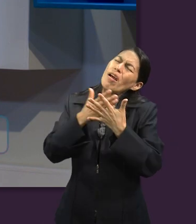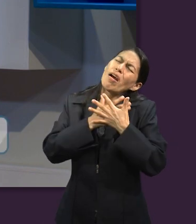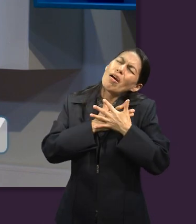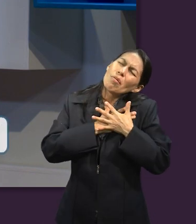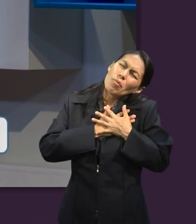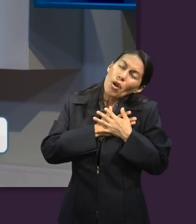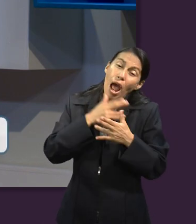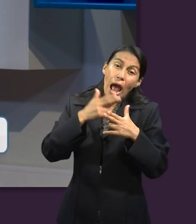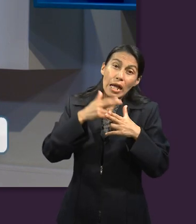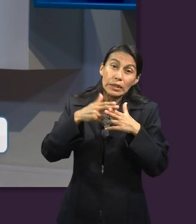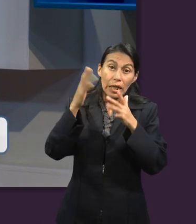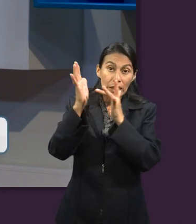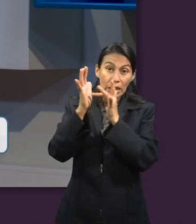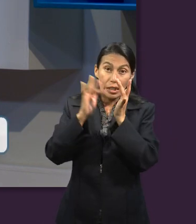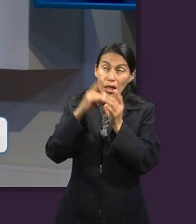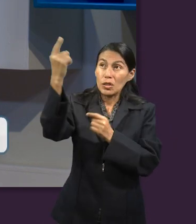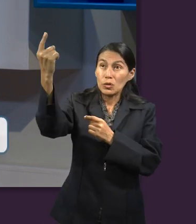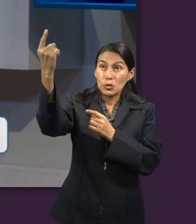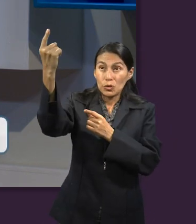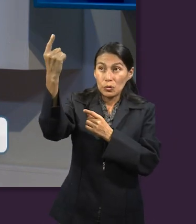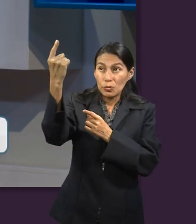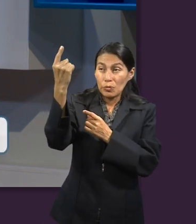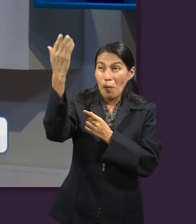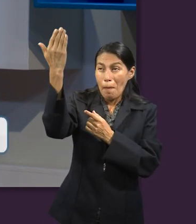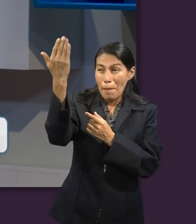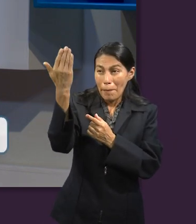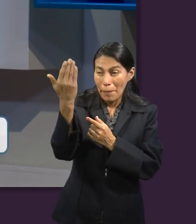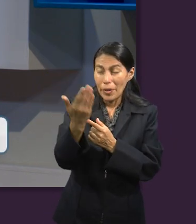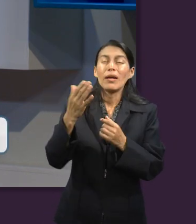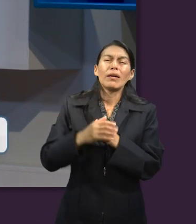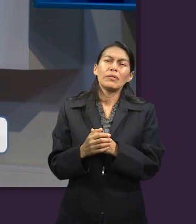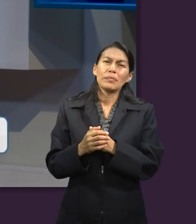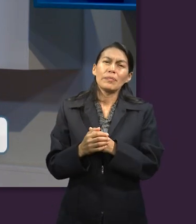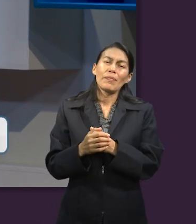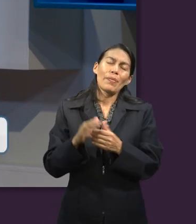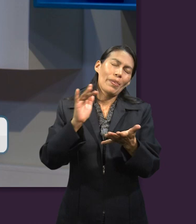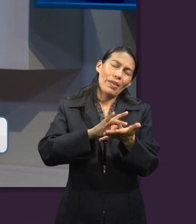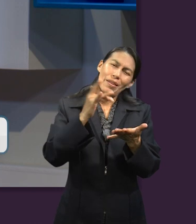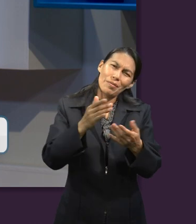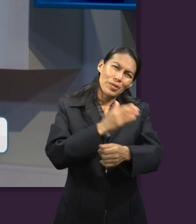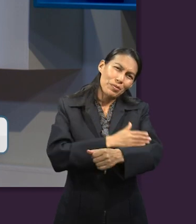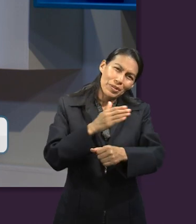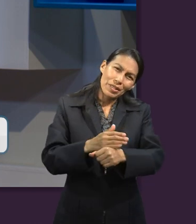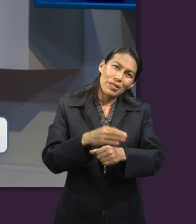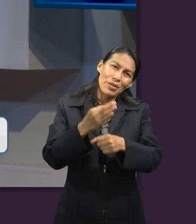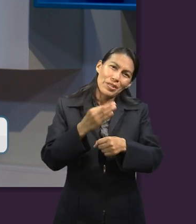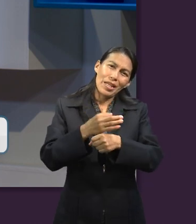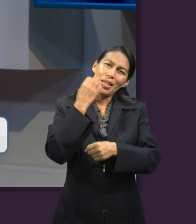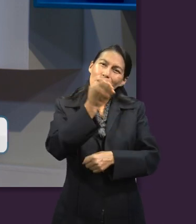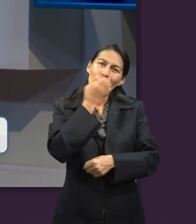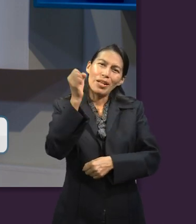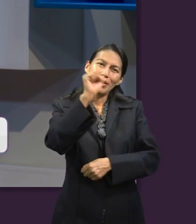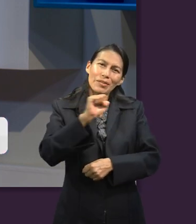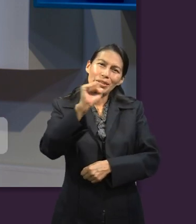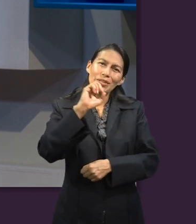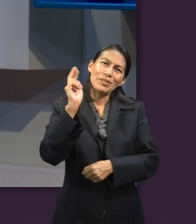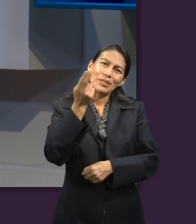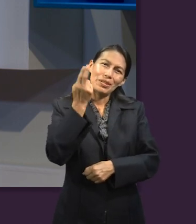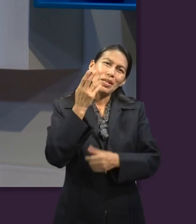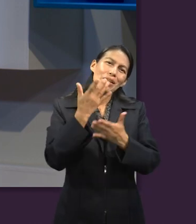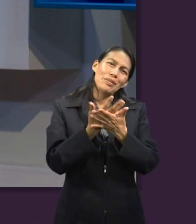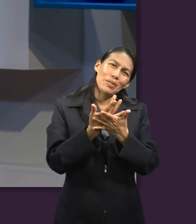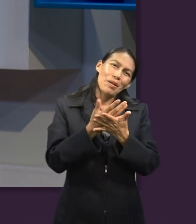y esperemos así en su amor hasta que el señor regrese gracias por acompañarnos en este bloque de la escuela